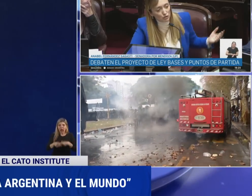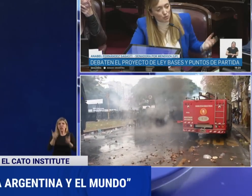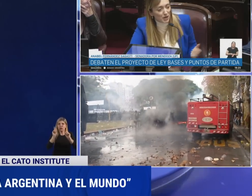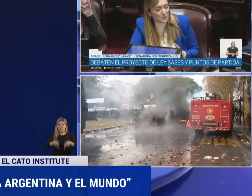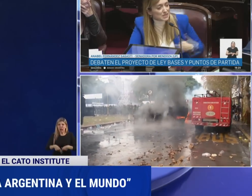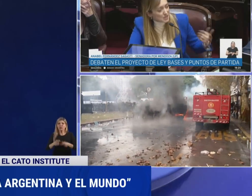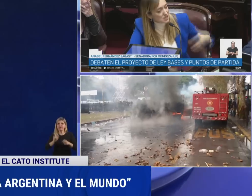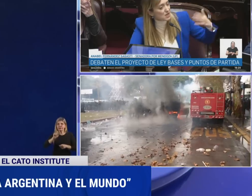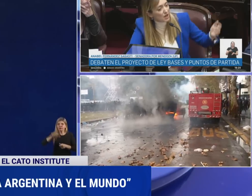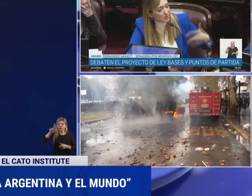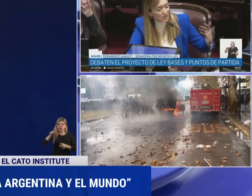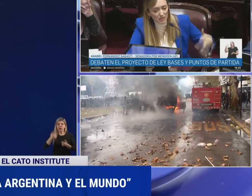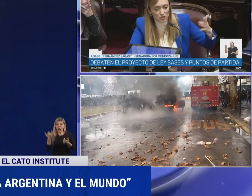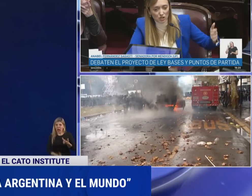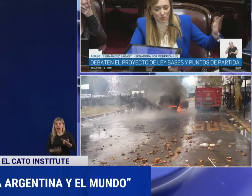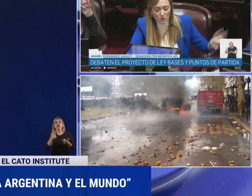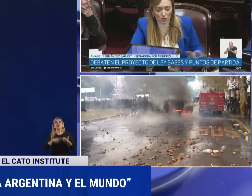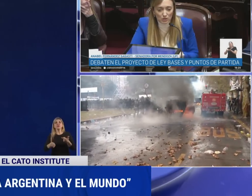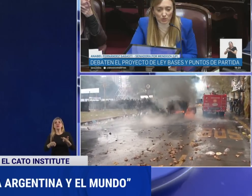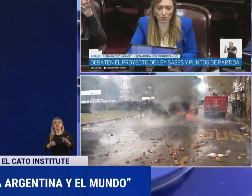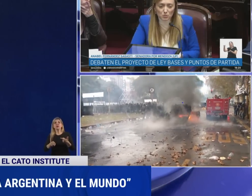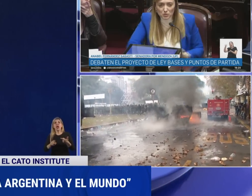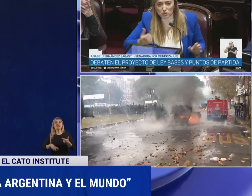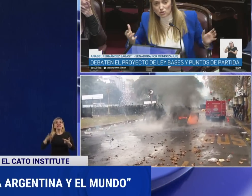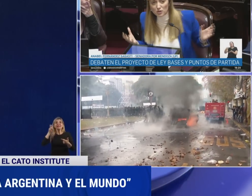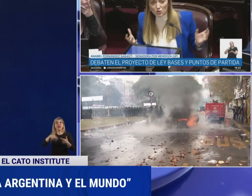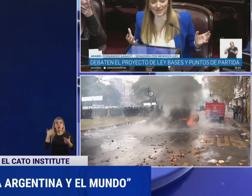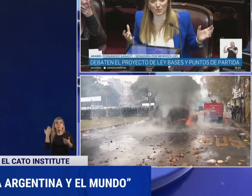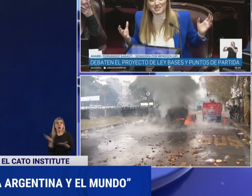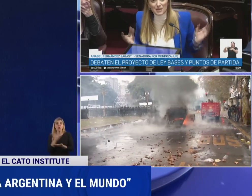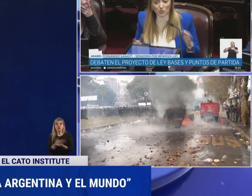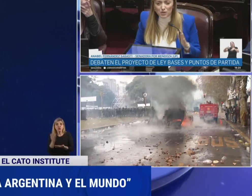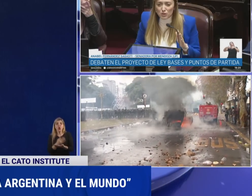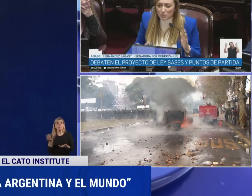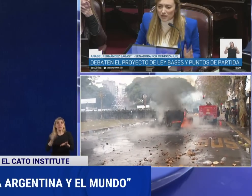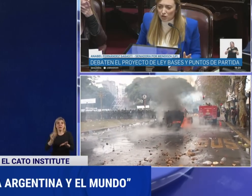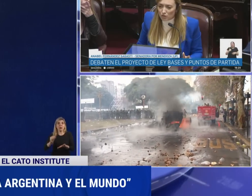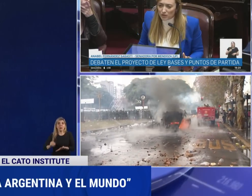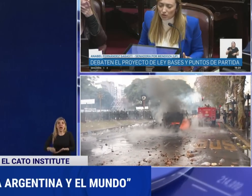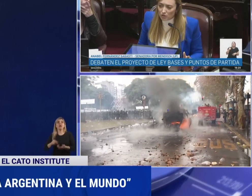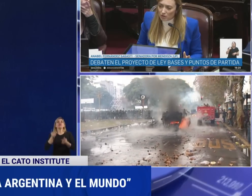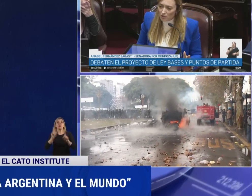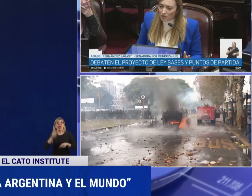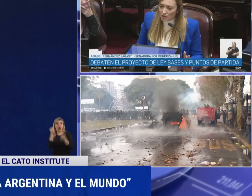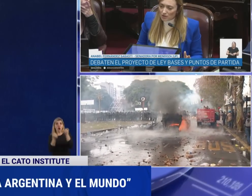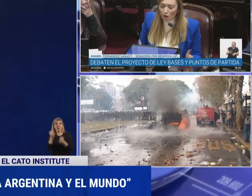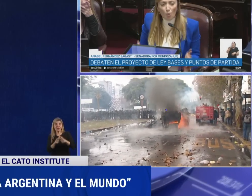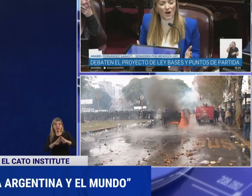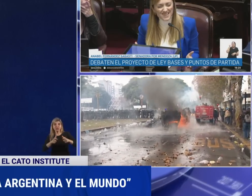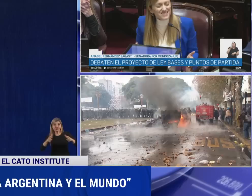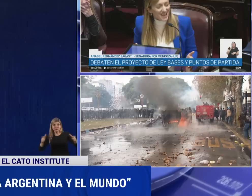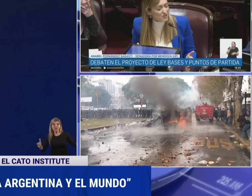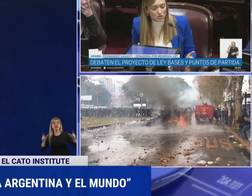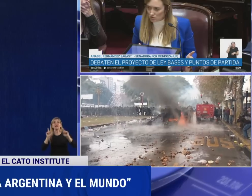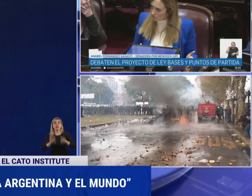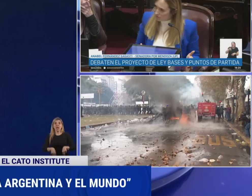alta remuneración, que va a facilitar un salto en productividad a una cantidad inmensa de cadenas de valor de la economía y que también va a